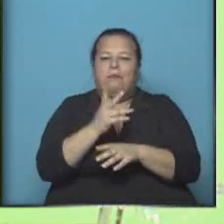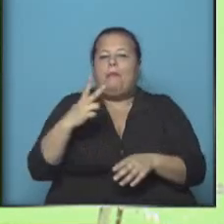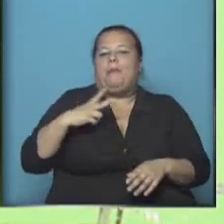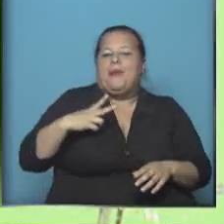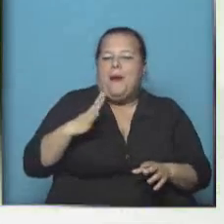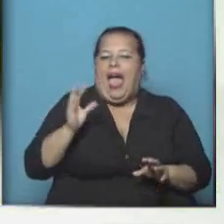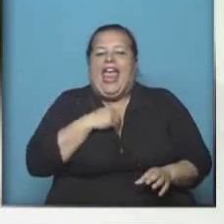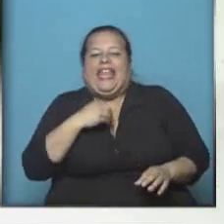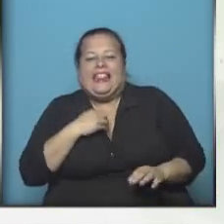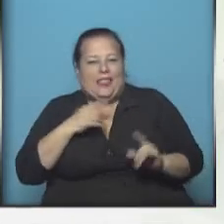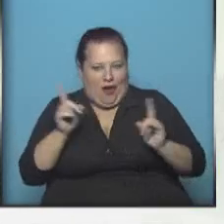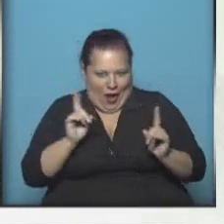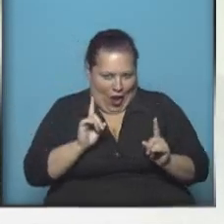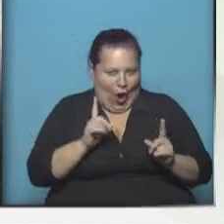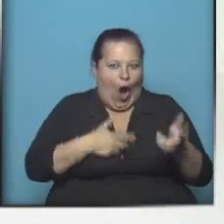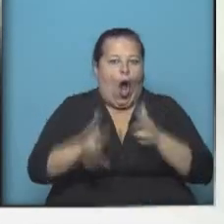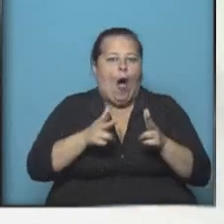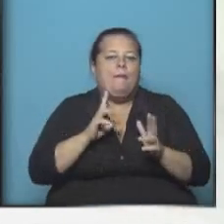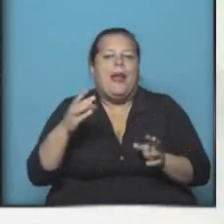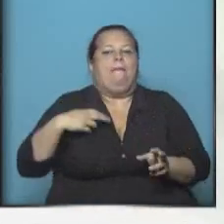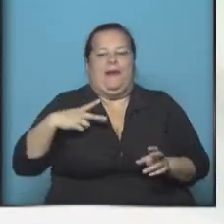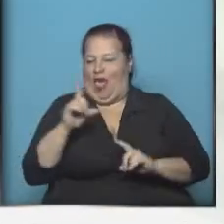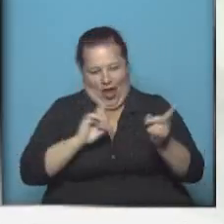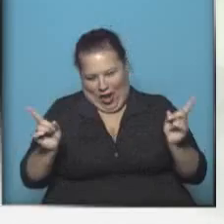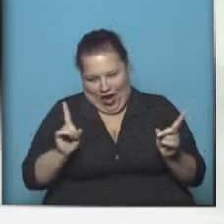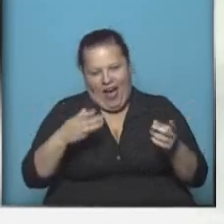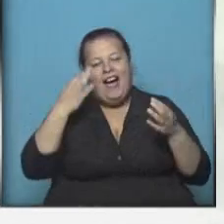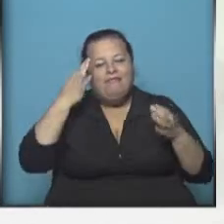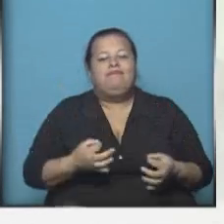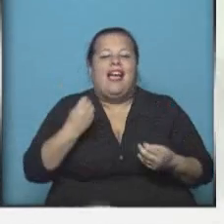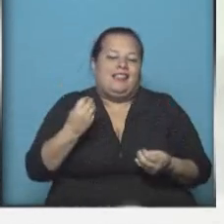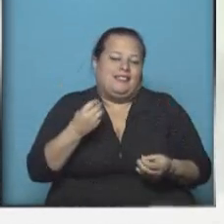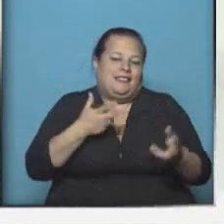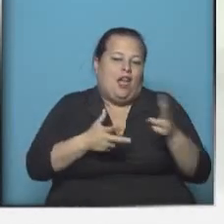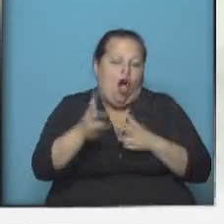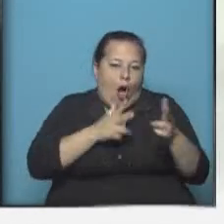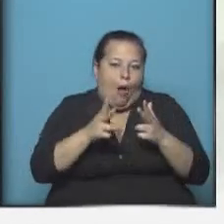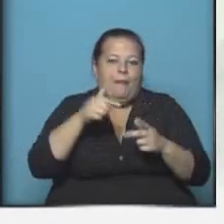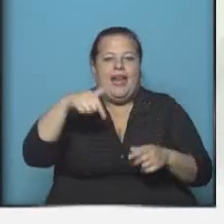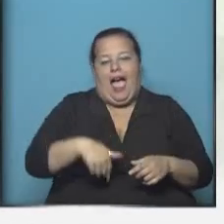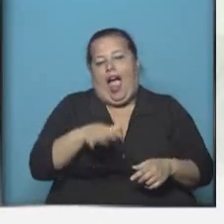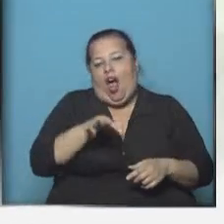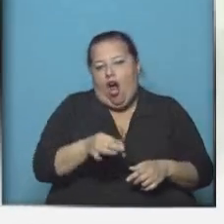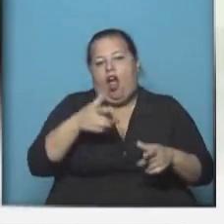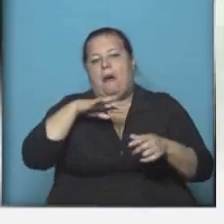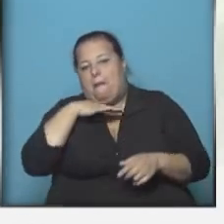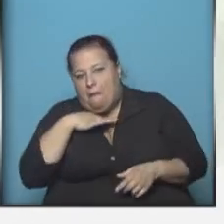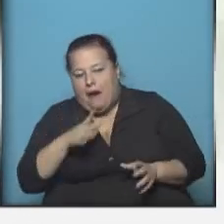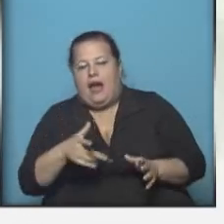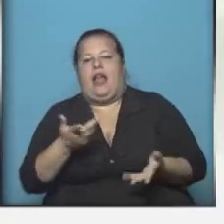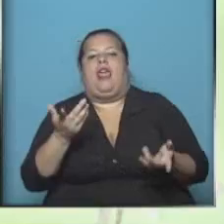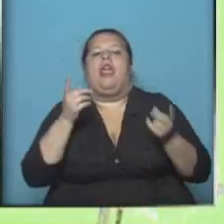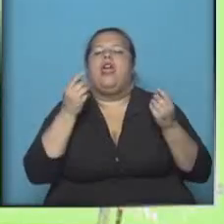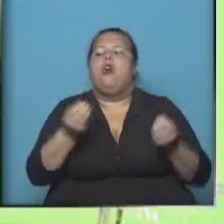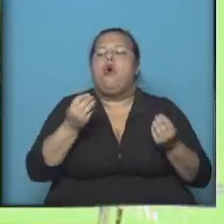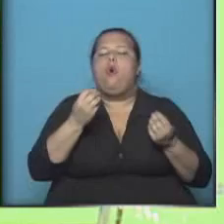intimidad. La intimidad. Operamos la intimidad. No, se trabaja justamente sobre los genitales. Y bueno,